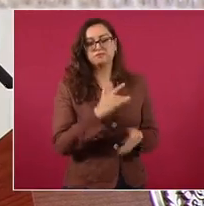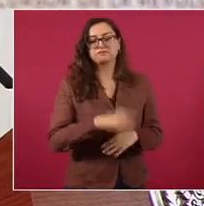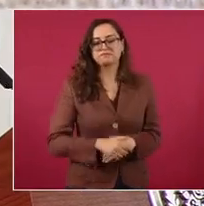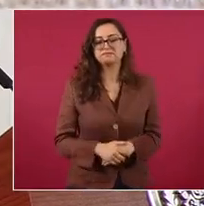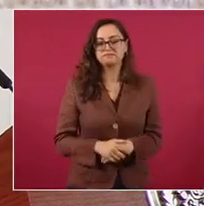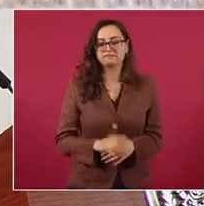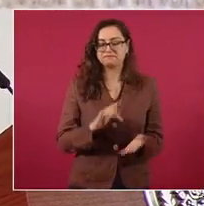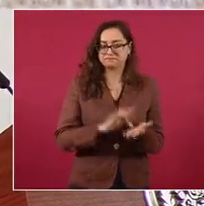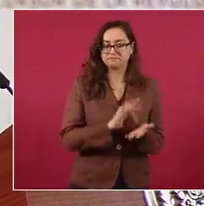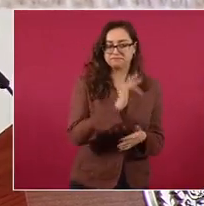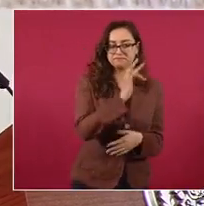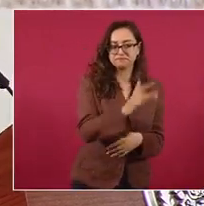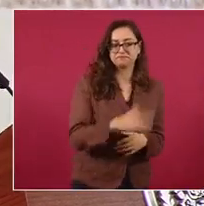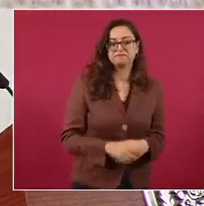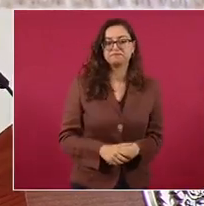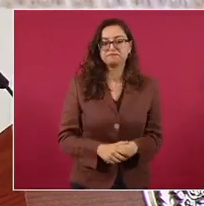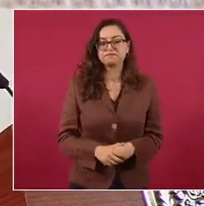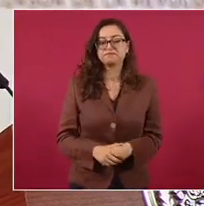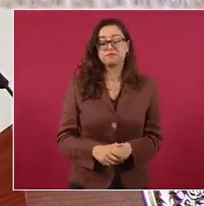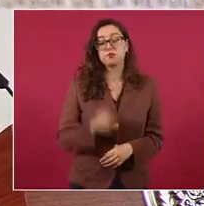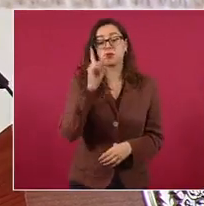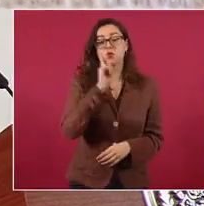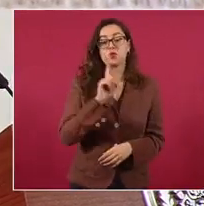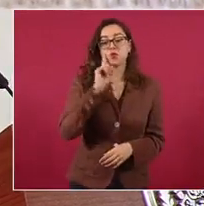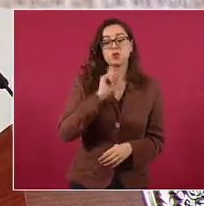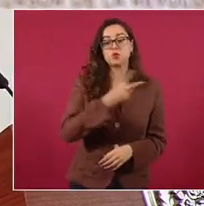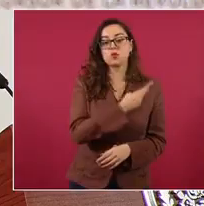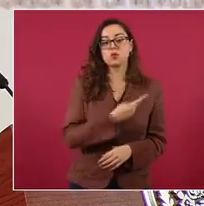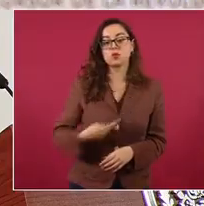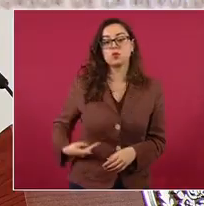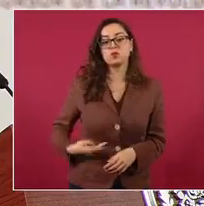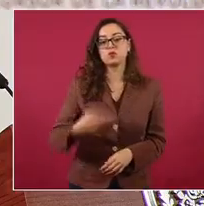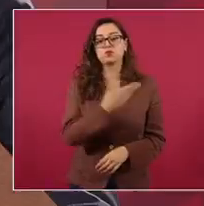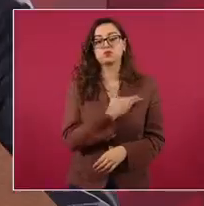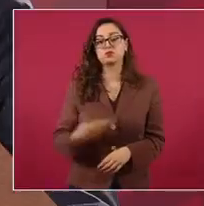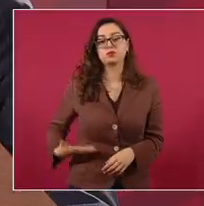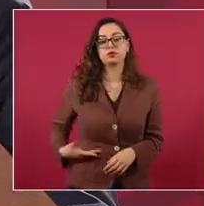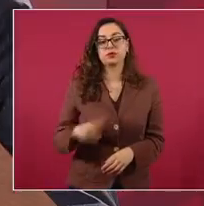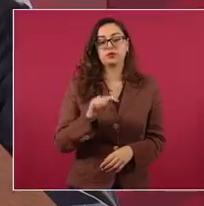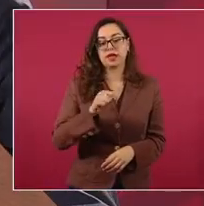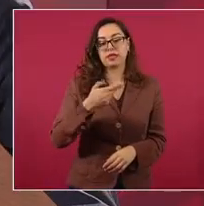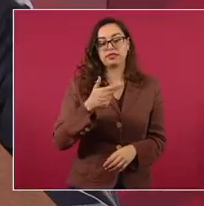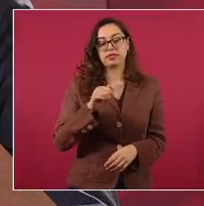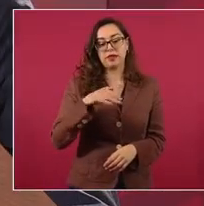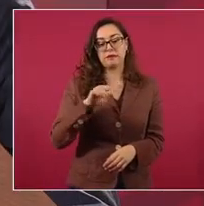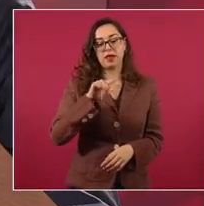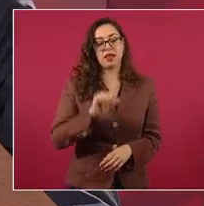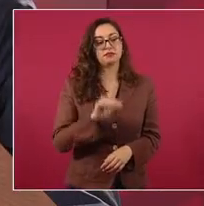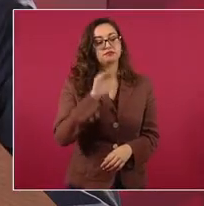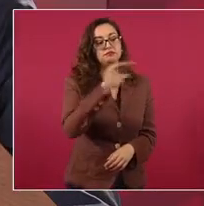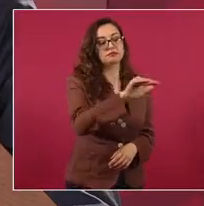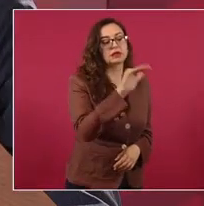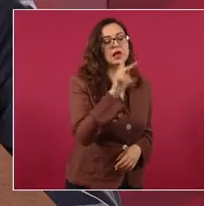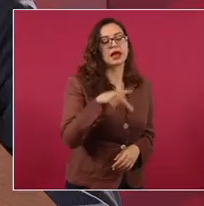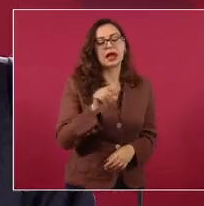vicepresidenta Kamala Harris que nos ayudara con unos expedientes,